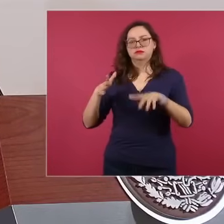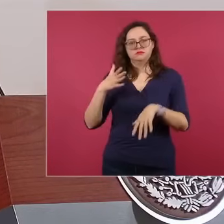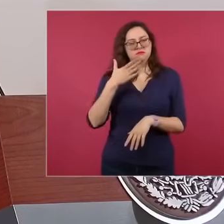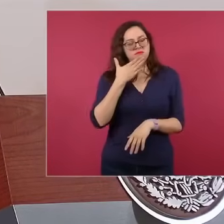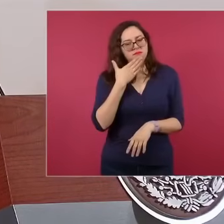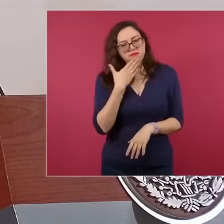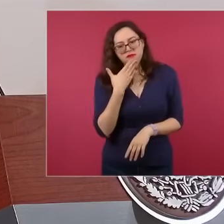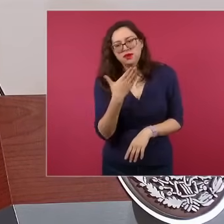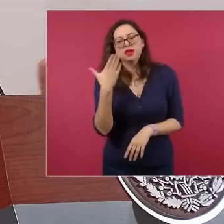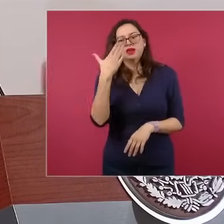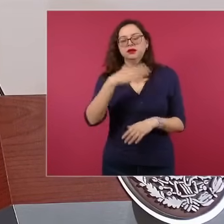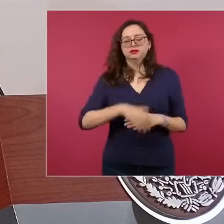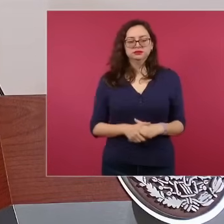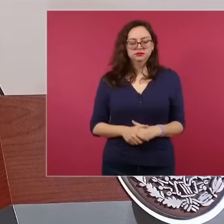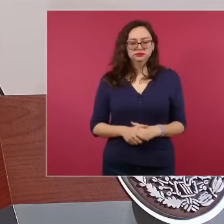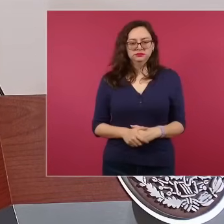A ver,